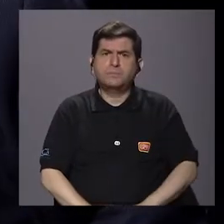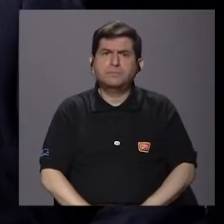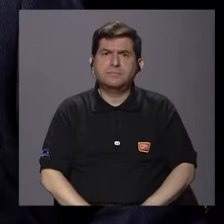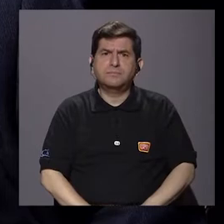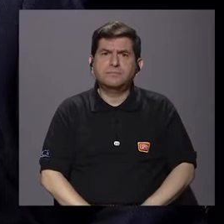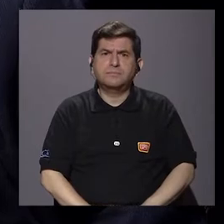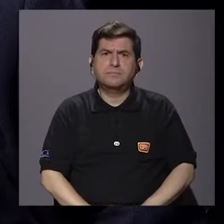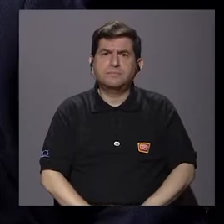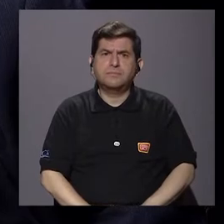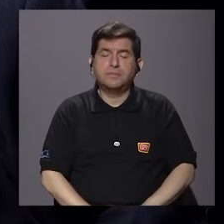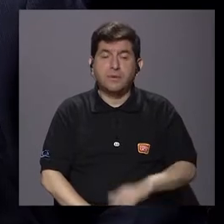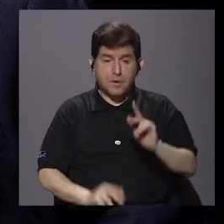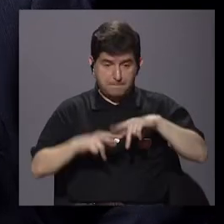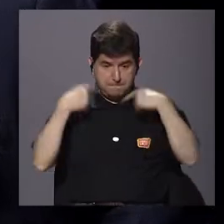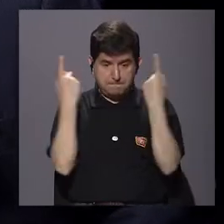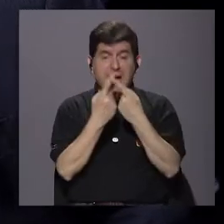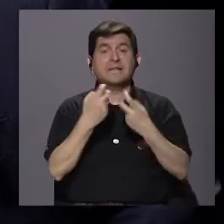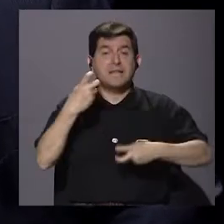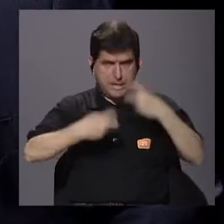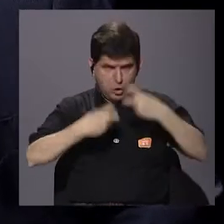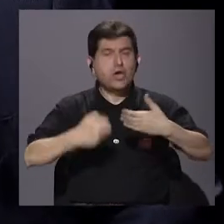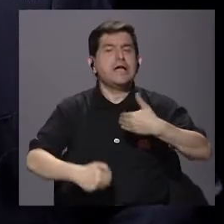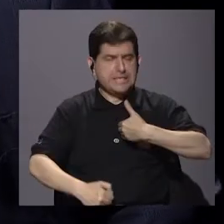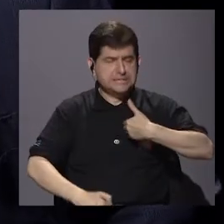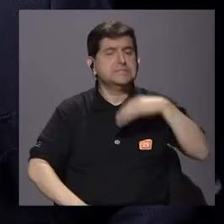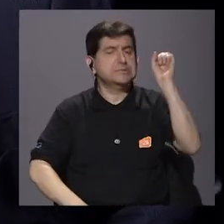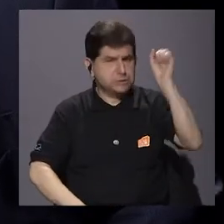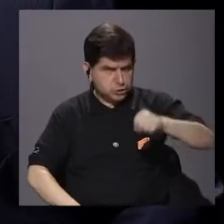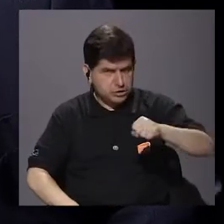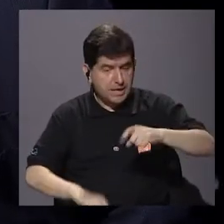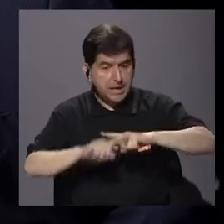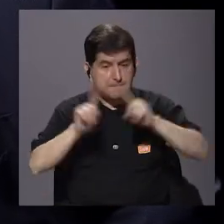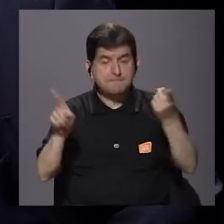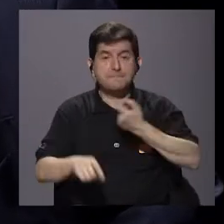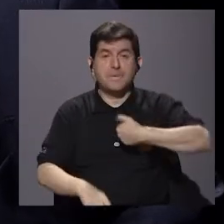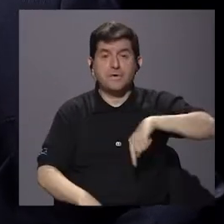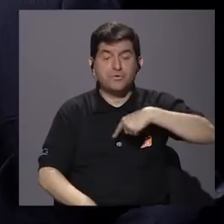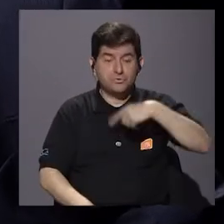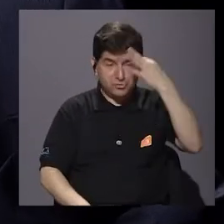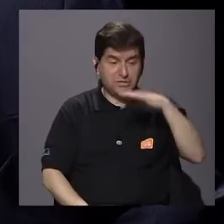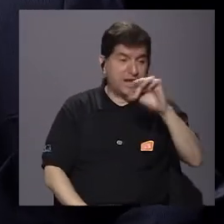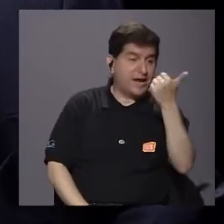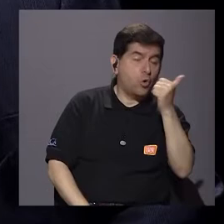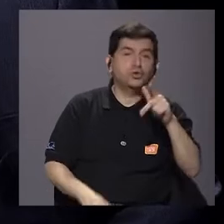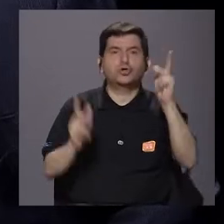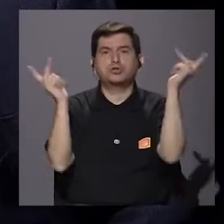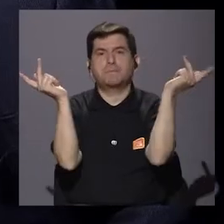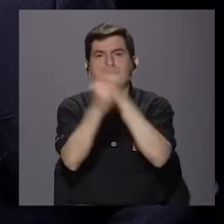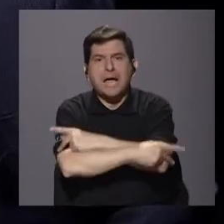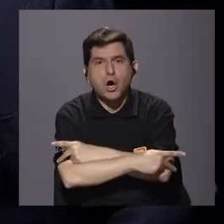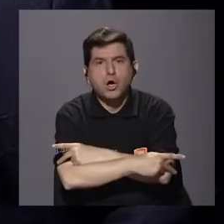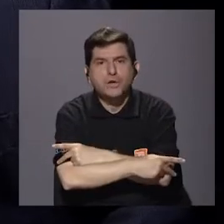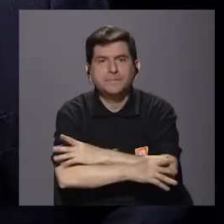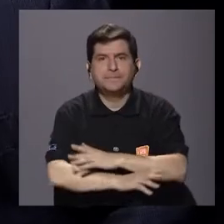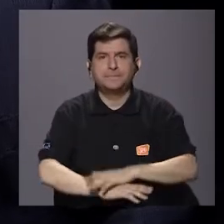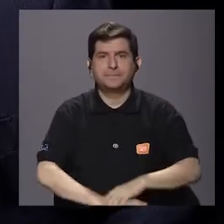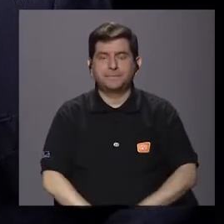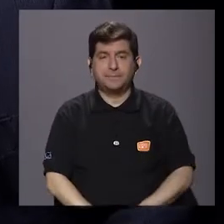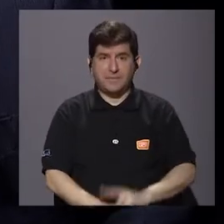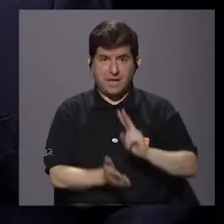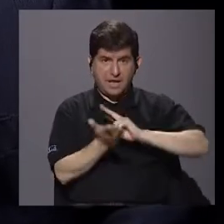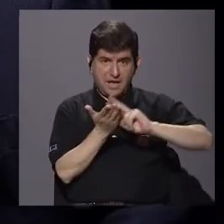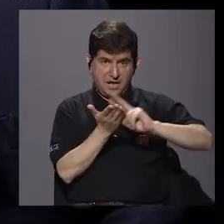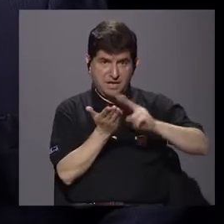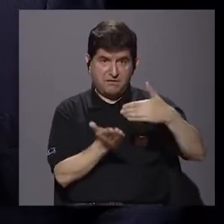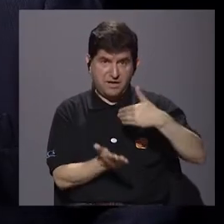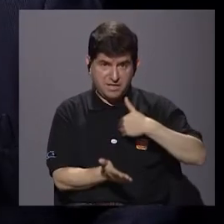decorado es un partido en crisis verdad pero los otros están peor y yo creo que la liberación